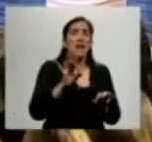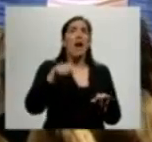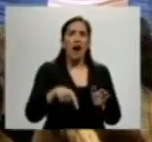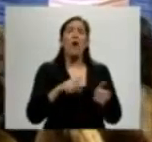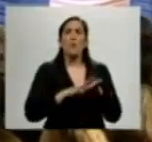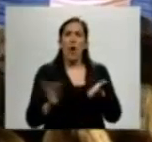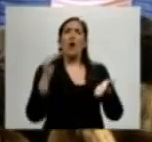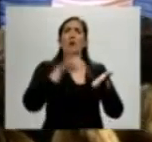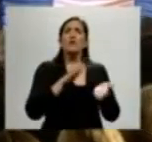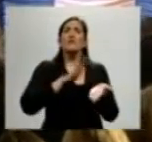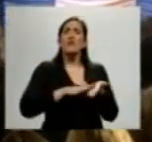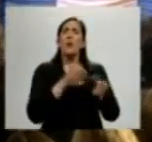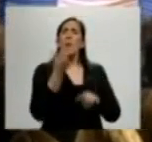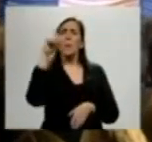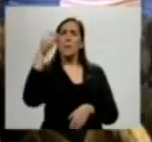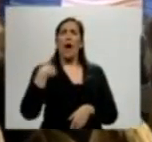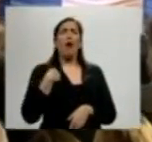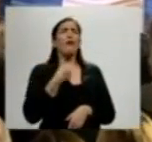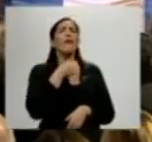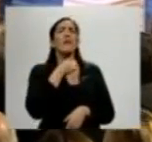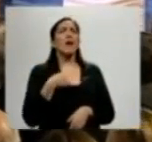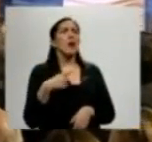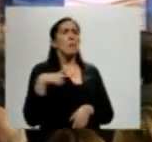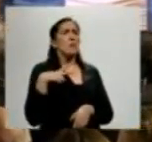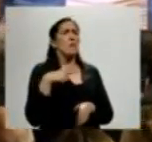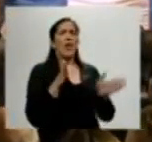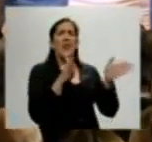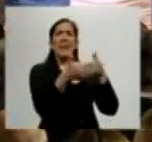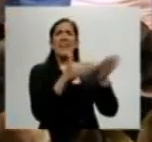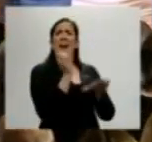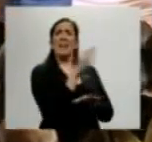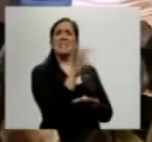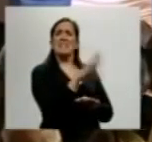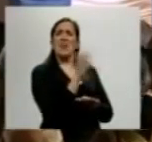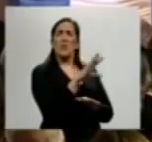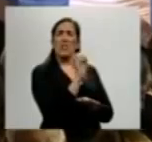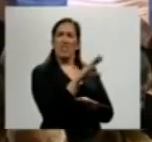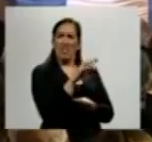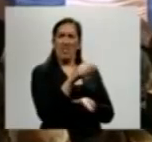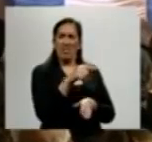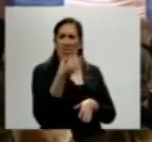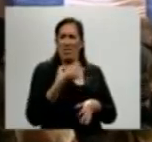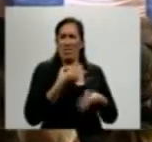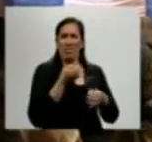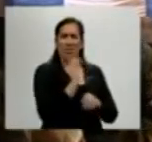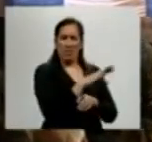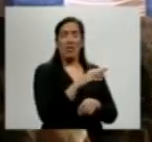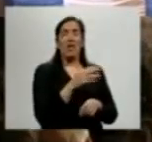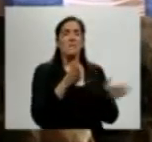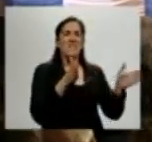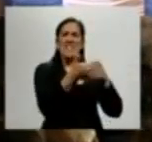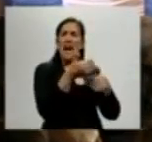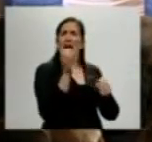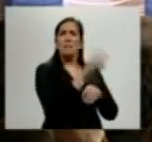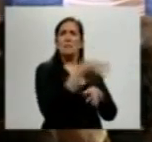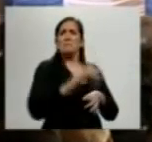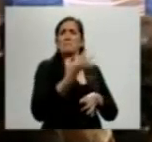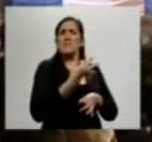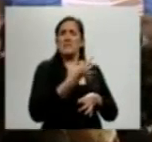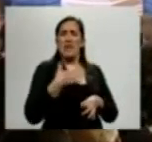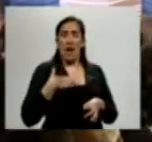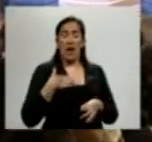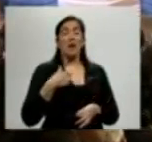de cajas de seguridad que ofrecen los bancos y que por este código, voy a leer el artículo 1413,